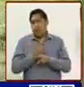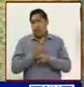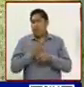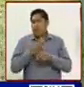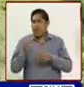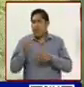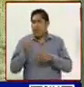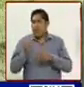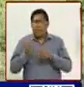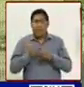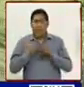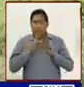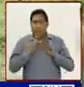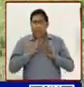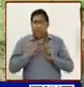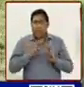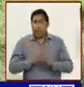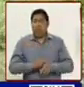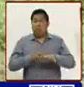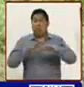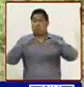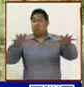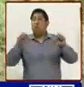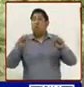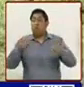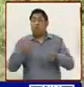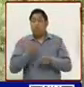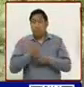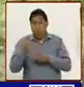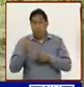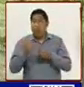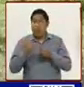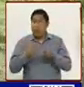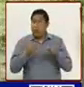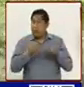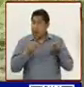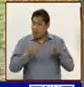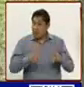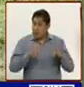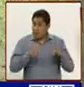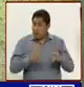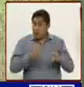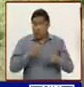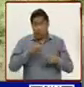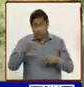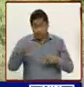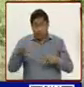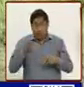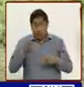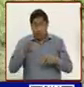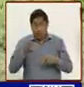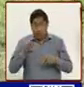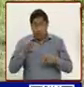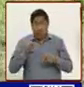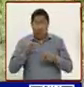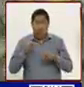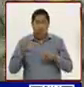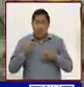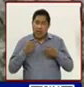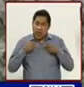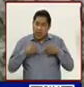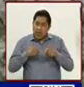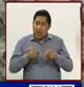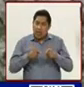evitar que el desborde de ríos afecte a la producción de varios comunarios de San Pedro de Sola y San Andrés, es que ingresarán maquinarias